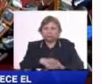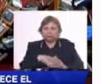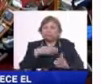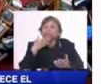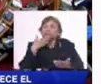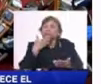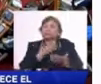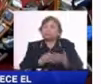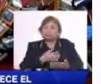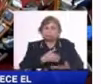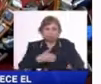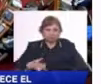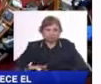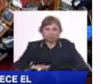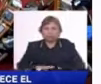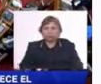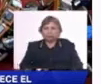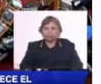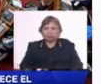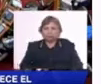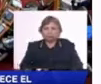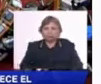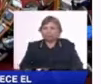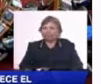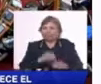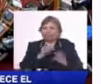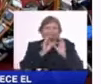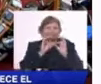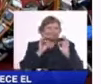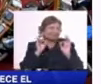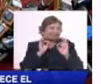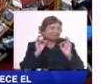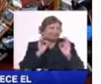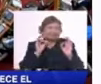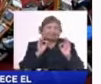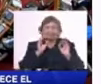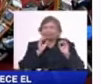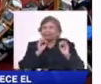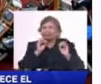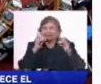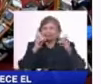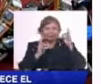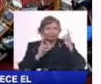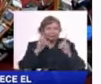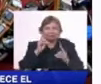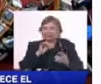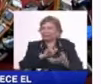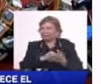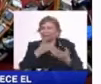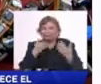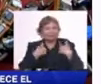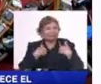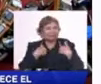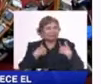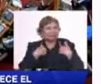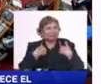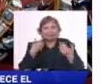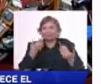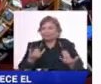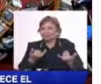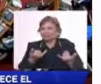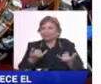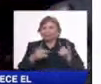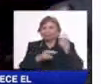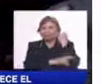Muchísimas gracias, señor presidente. No hay ninguna duda, y creo que nadie la tiene, que nuestro país hoy en